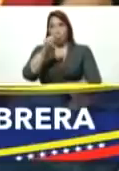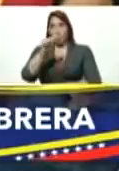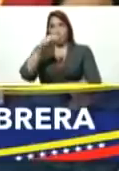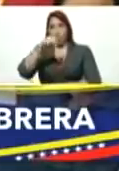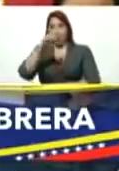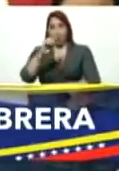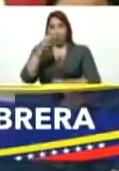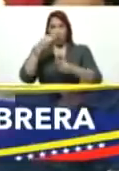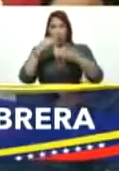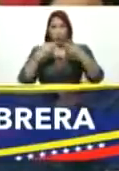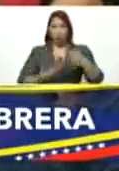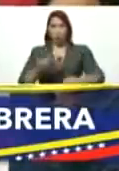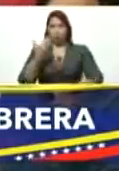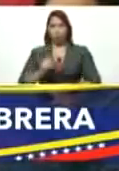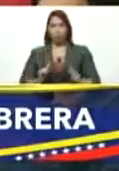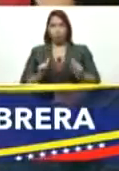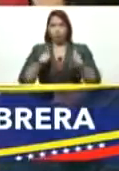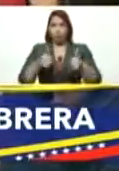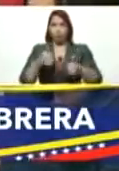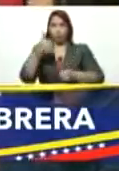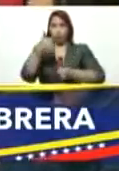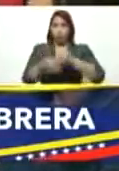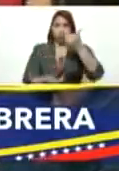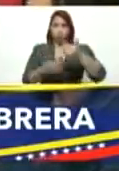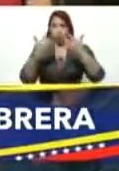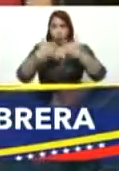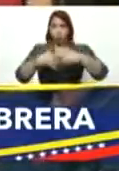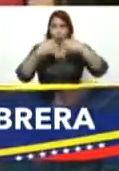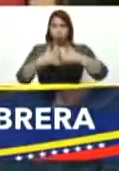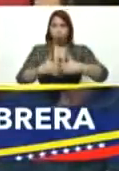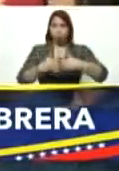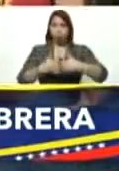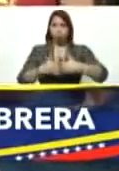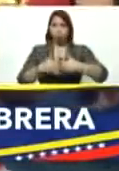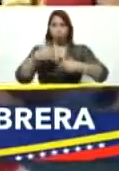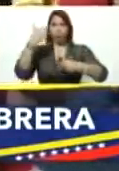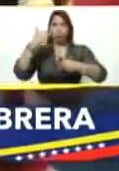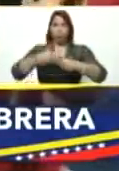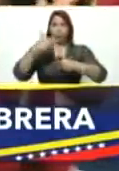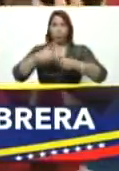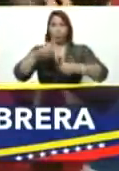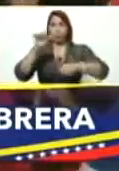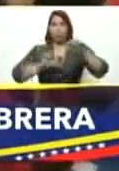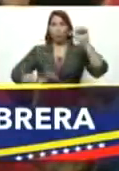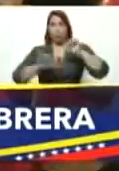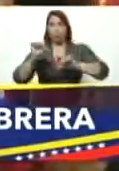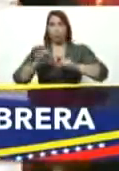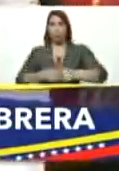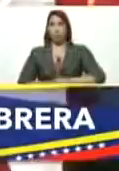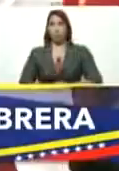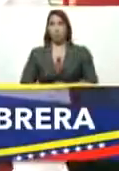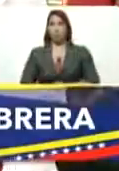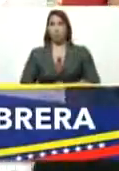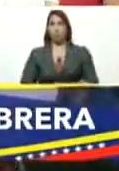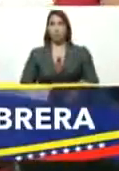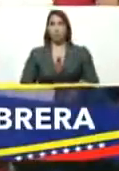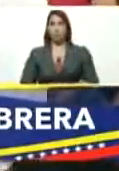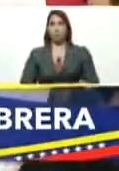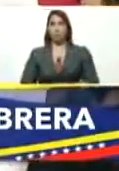fundamental para el arranque de las plantas del complejo petroquímico ana maría campo